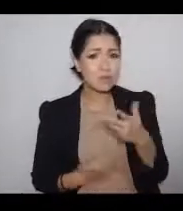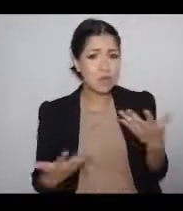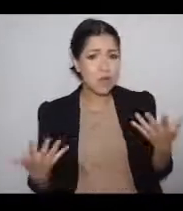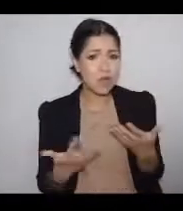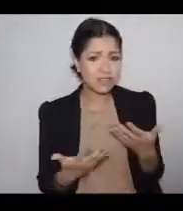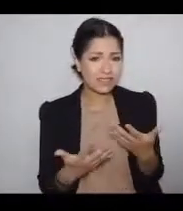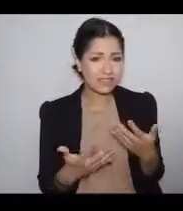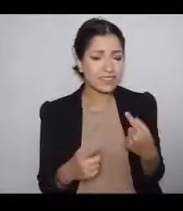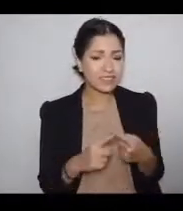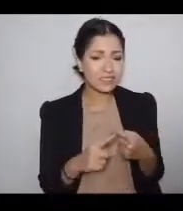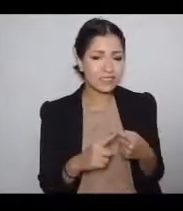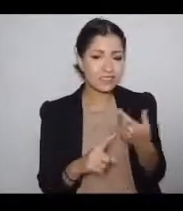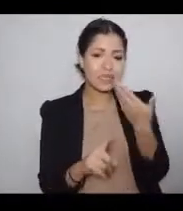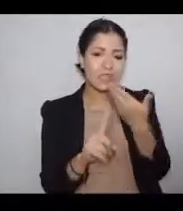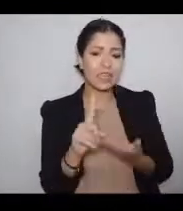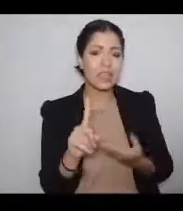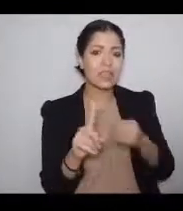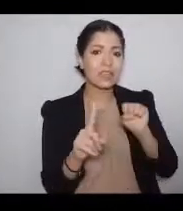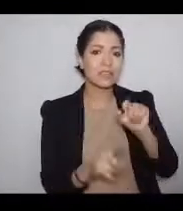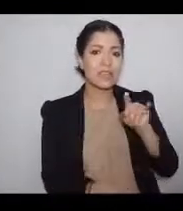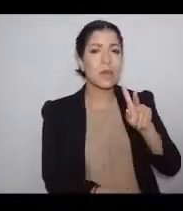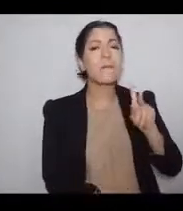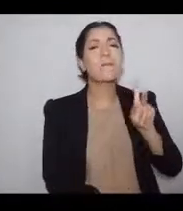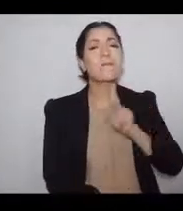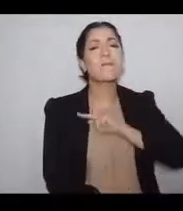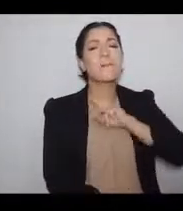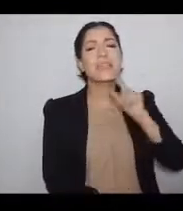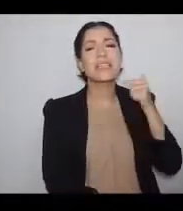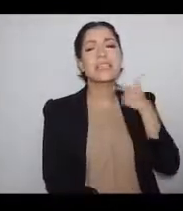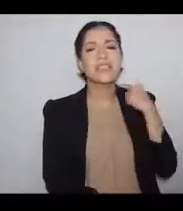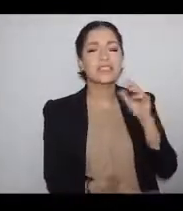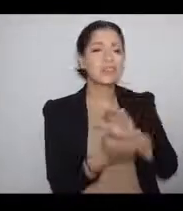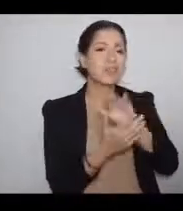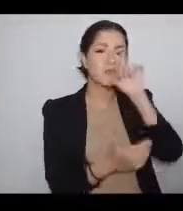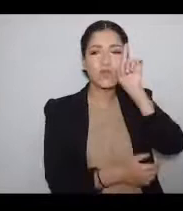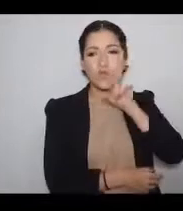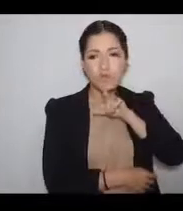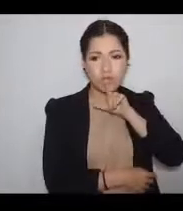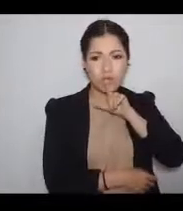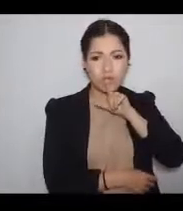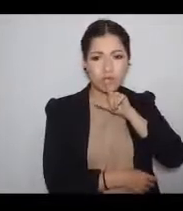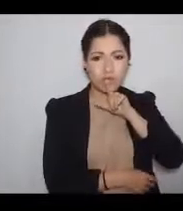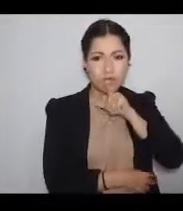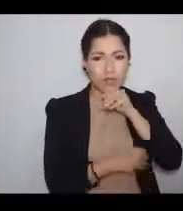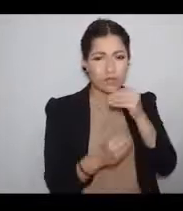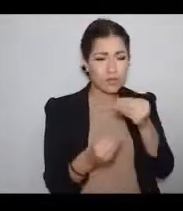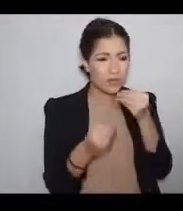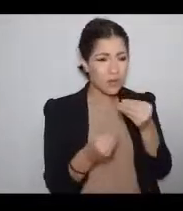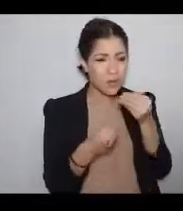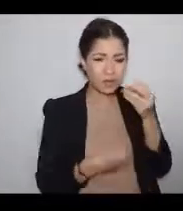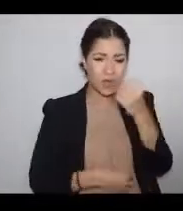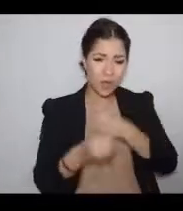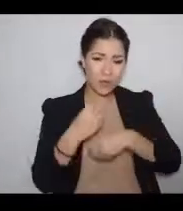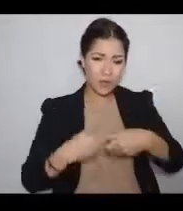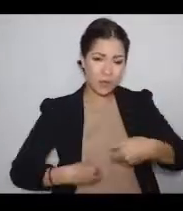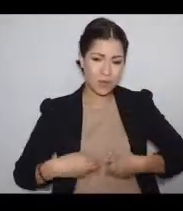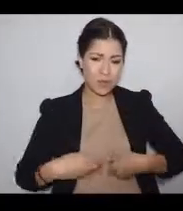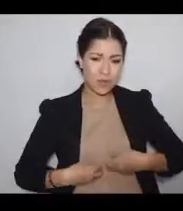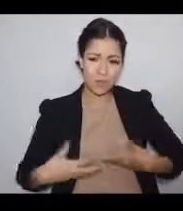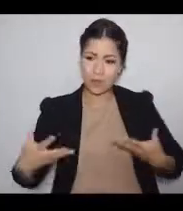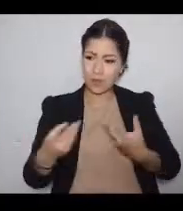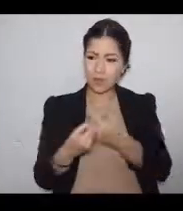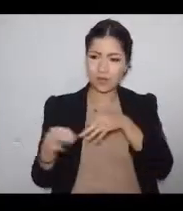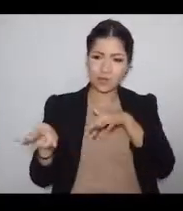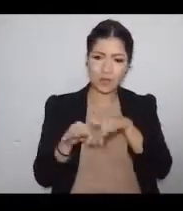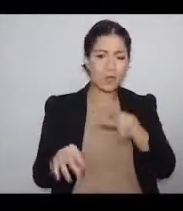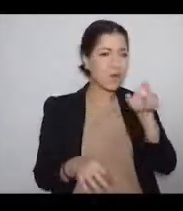Lo mismo hace Simona, mi exmujer. Estamos juntos en miles de obras y ahora, cada vez que va a